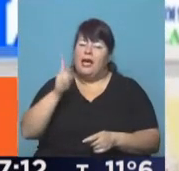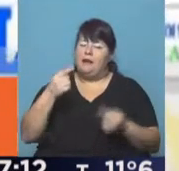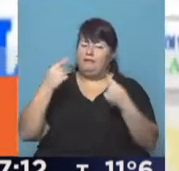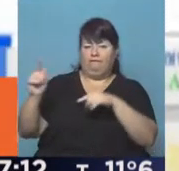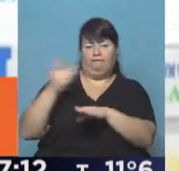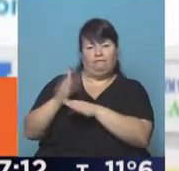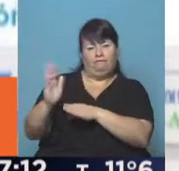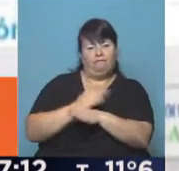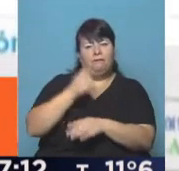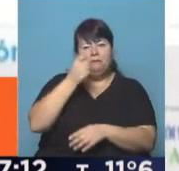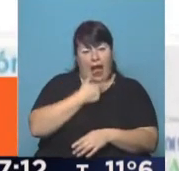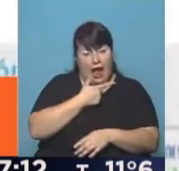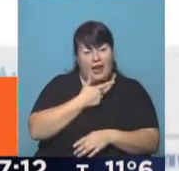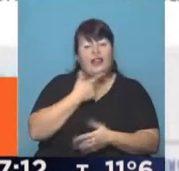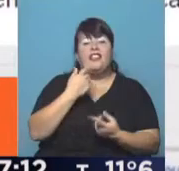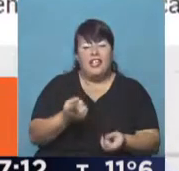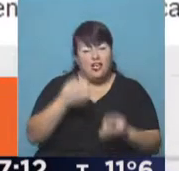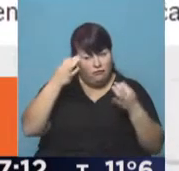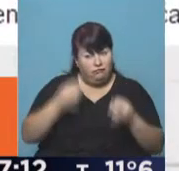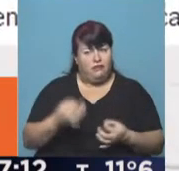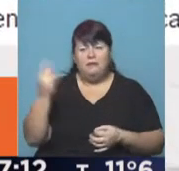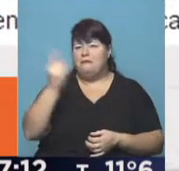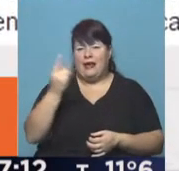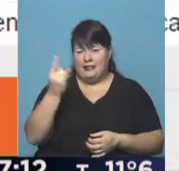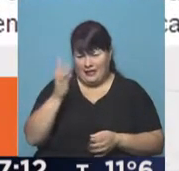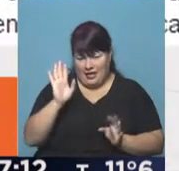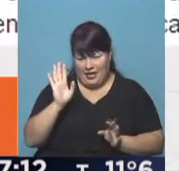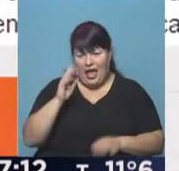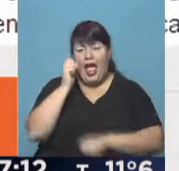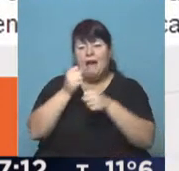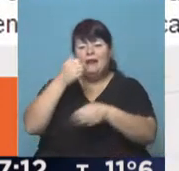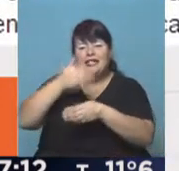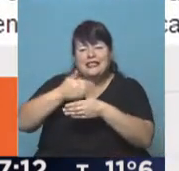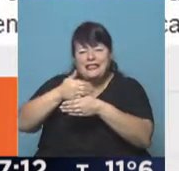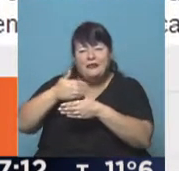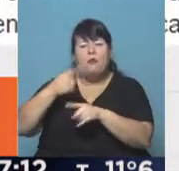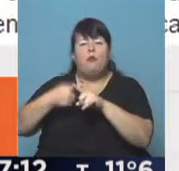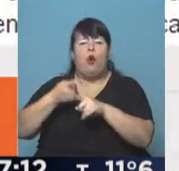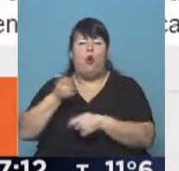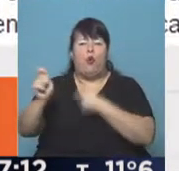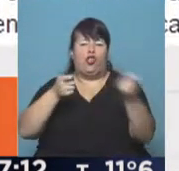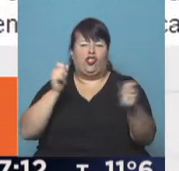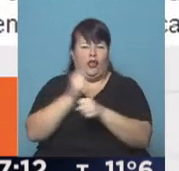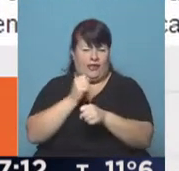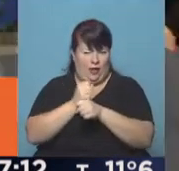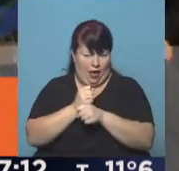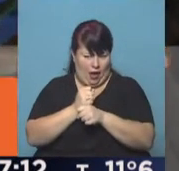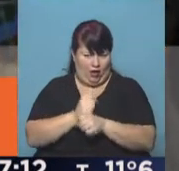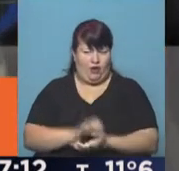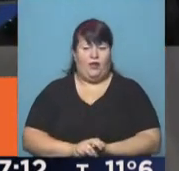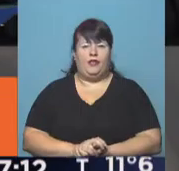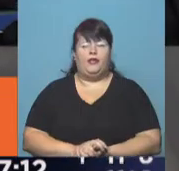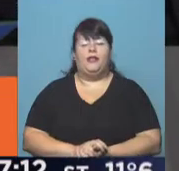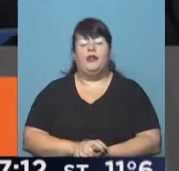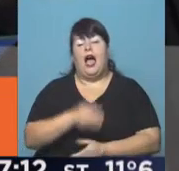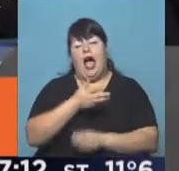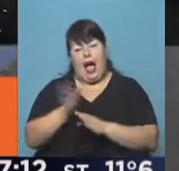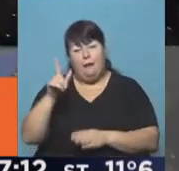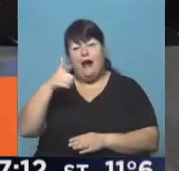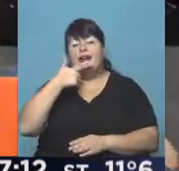diferenció del presidente Macri al afirmar que es mentira que las pymes cierren por los juicios laborales. Por su